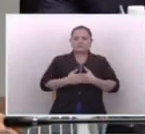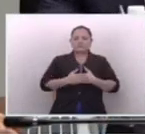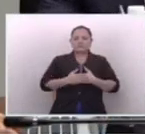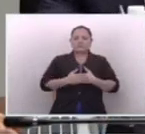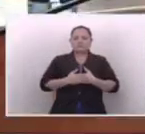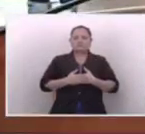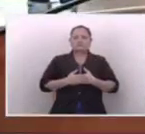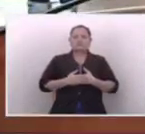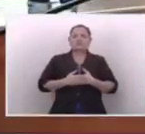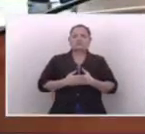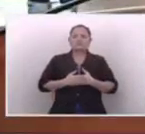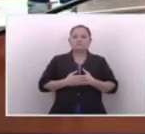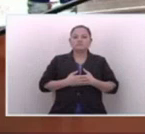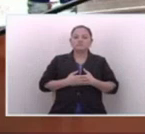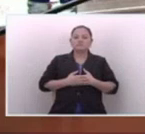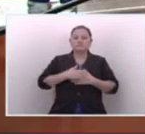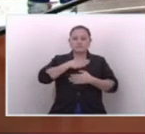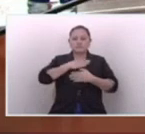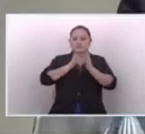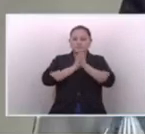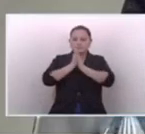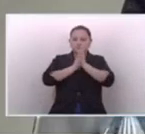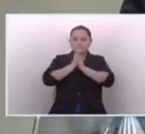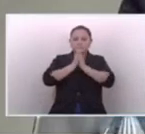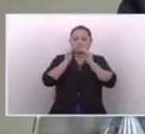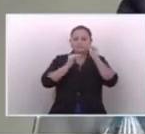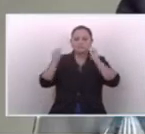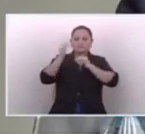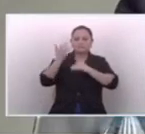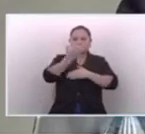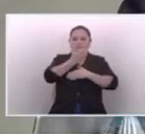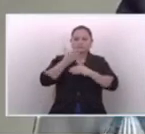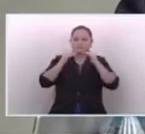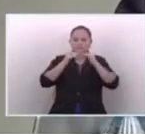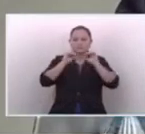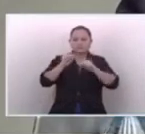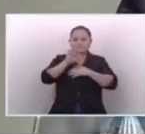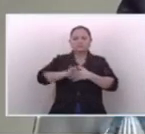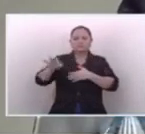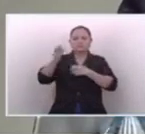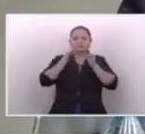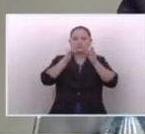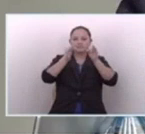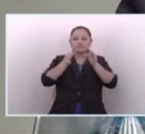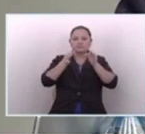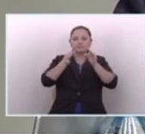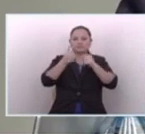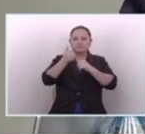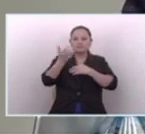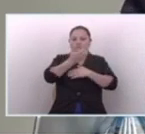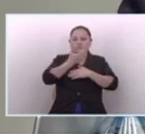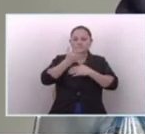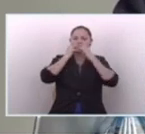Pues en el mayor de los deseos es de que todo se haga de la mejor manera para bien de